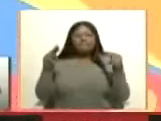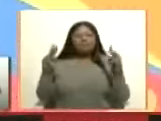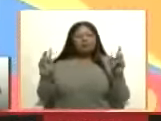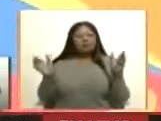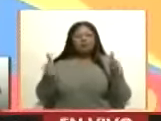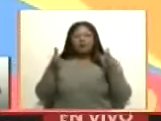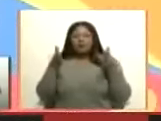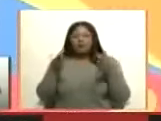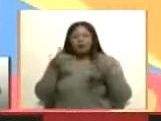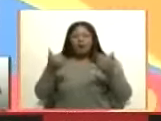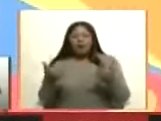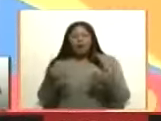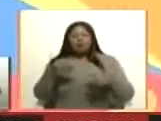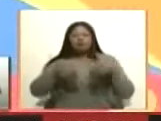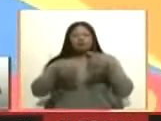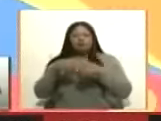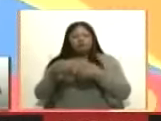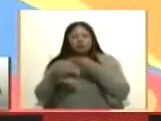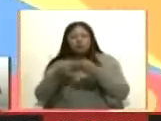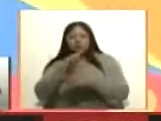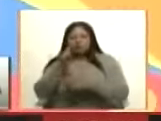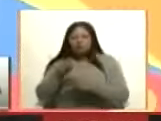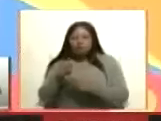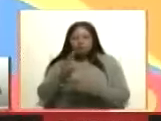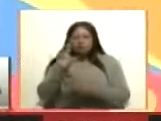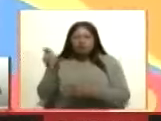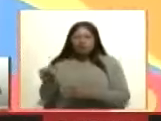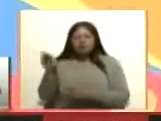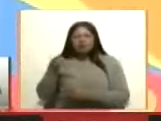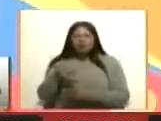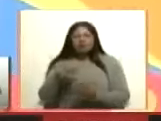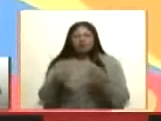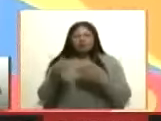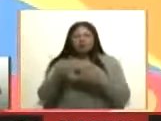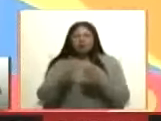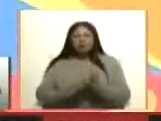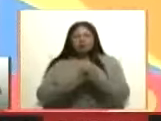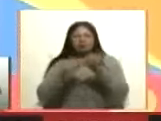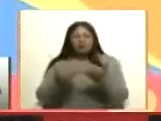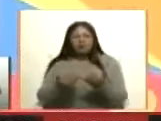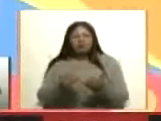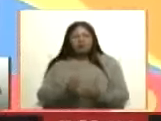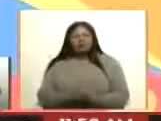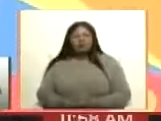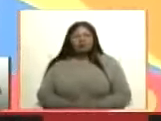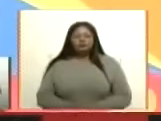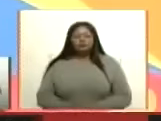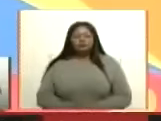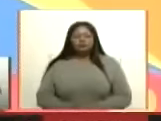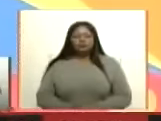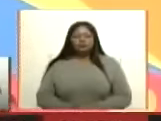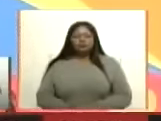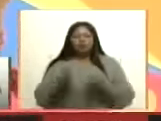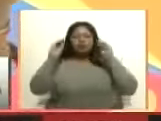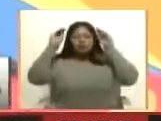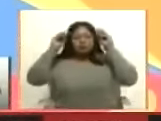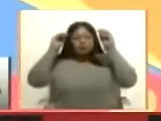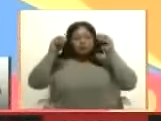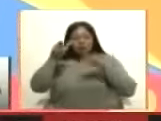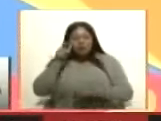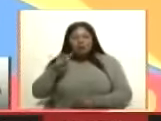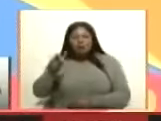referéndum consultivo también hay que decirlo fue uno de los grandes timonel pedagógicos de educar al pueblo venezolano